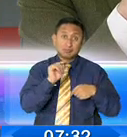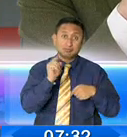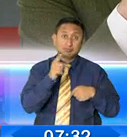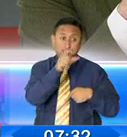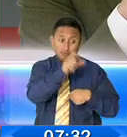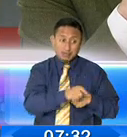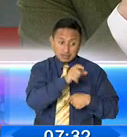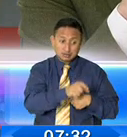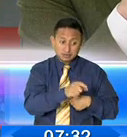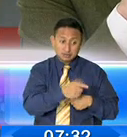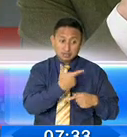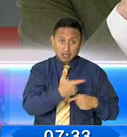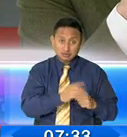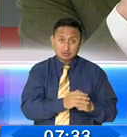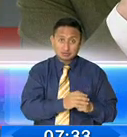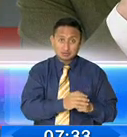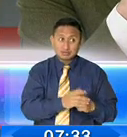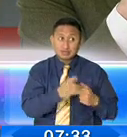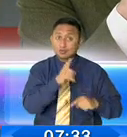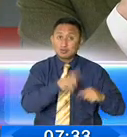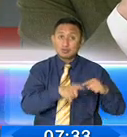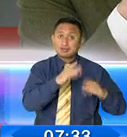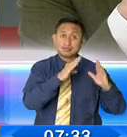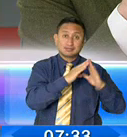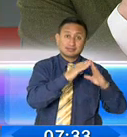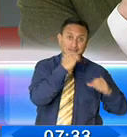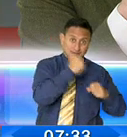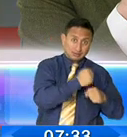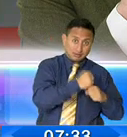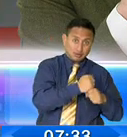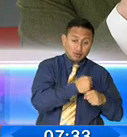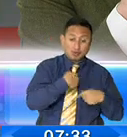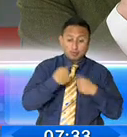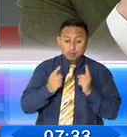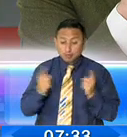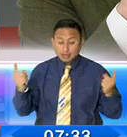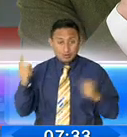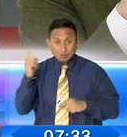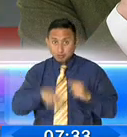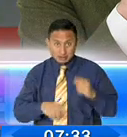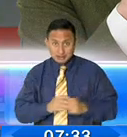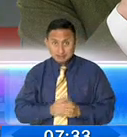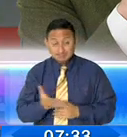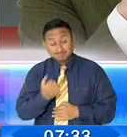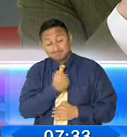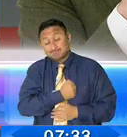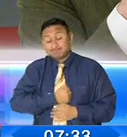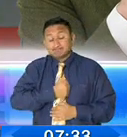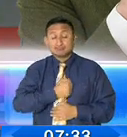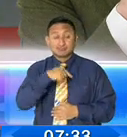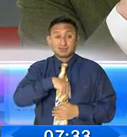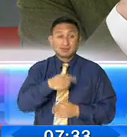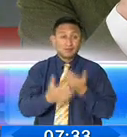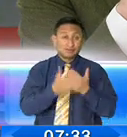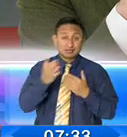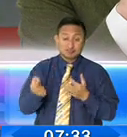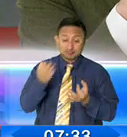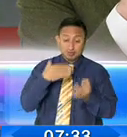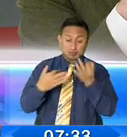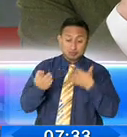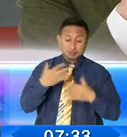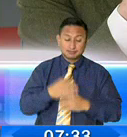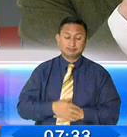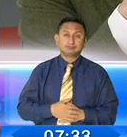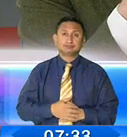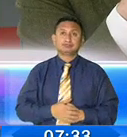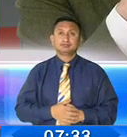que no pueden mantener teletrabajo, que no pueden mantener distancia y que desgraciadamente se están infectando y muriendo en este momento.